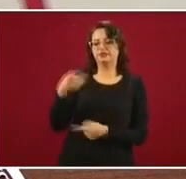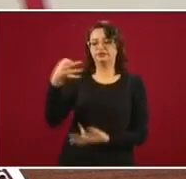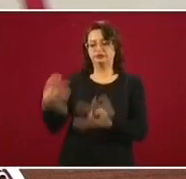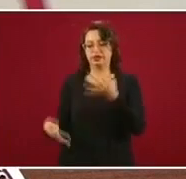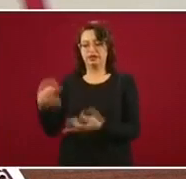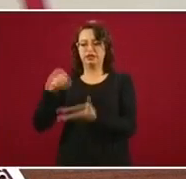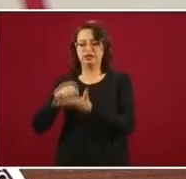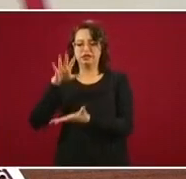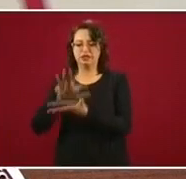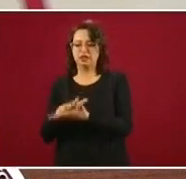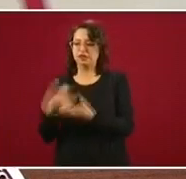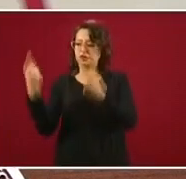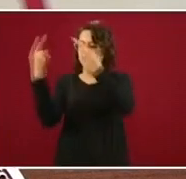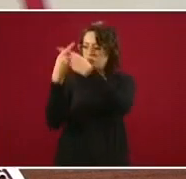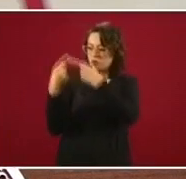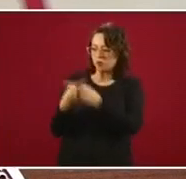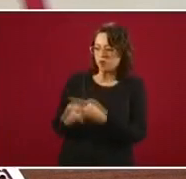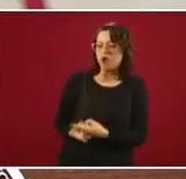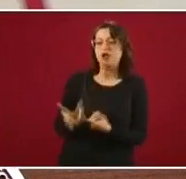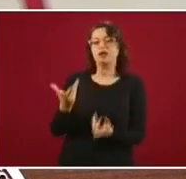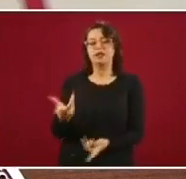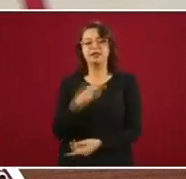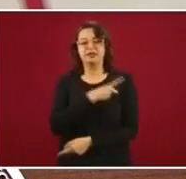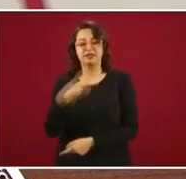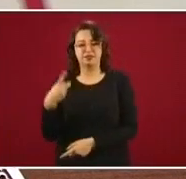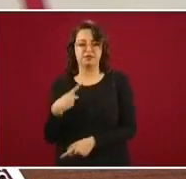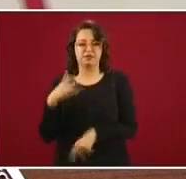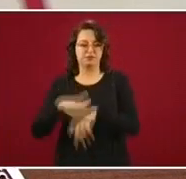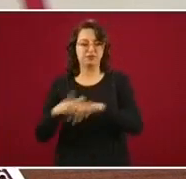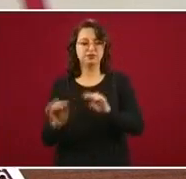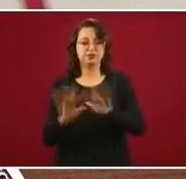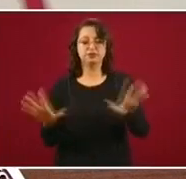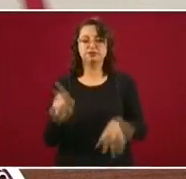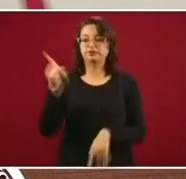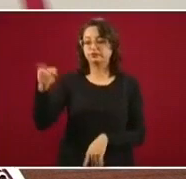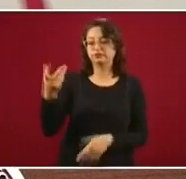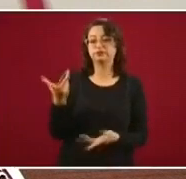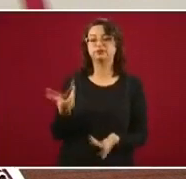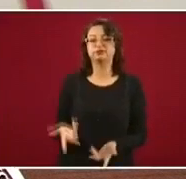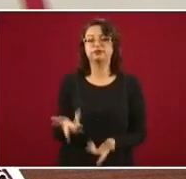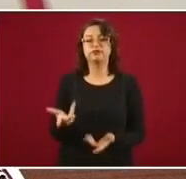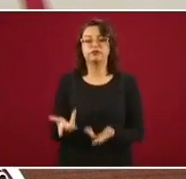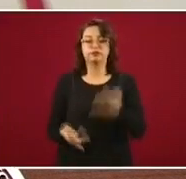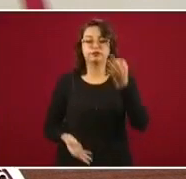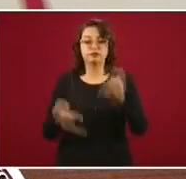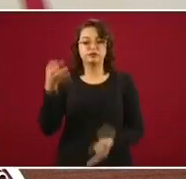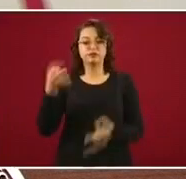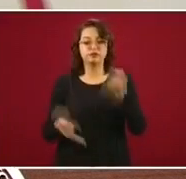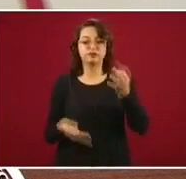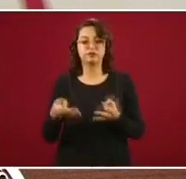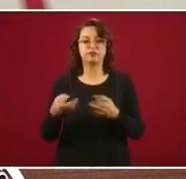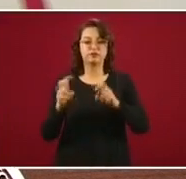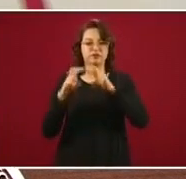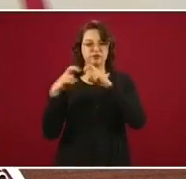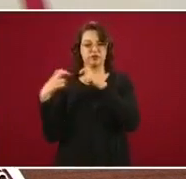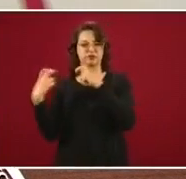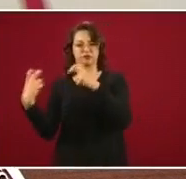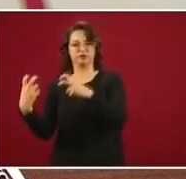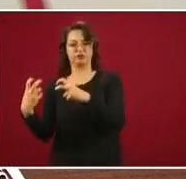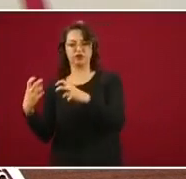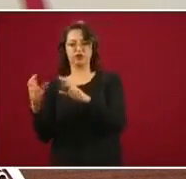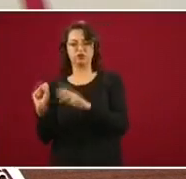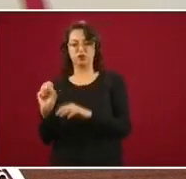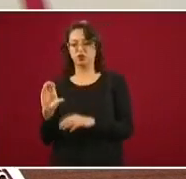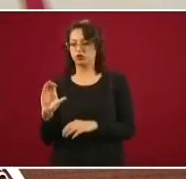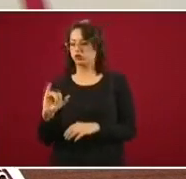creo que sí vale la pena aclarar algunas cosas. Primero, no es la primera vez que la Corte, y en este caso la segunda sala, no es el pleno de la Corte, la segunda sala tiene